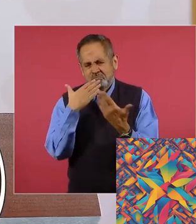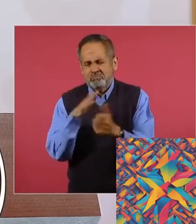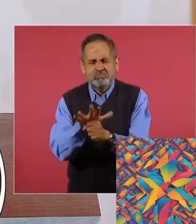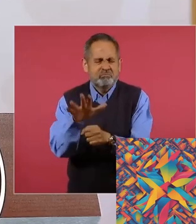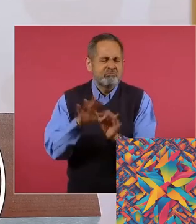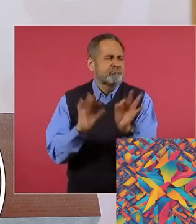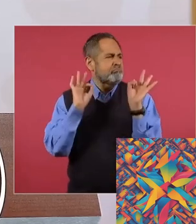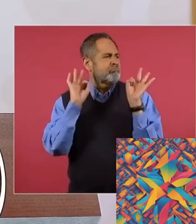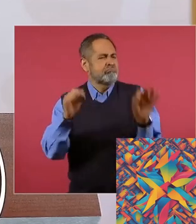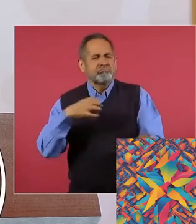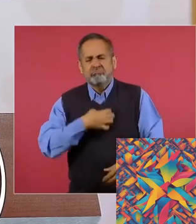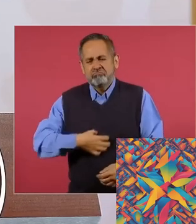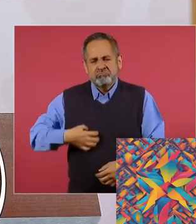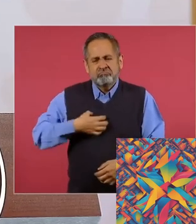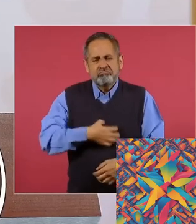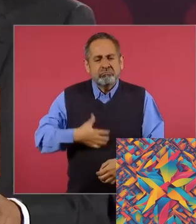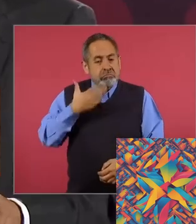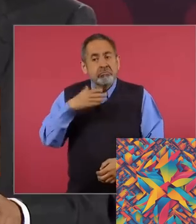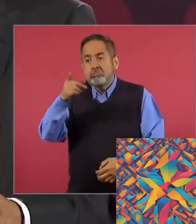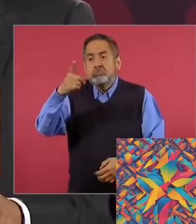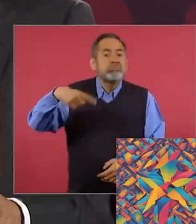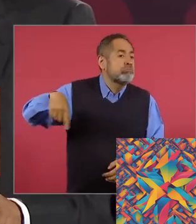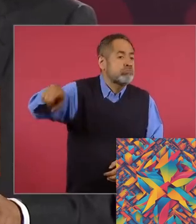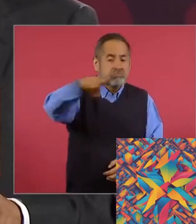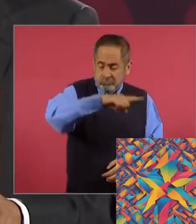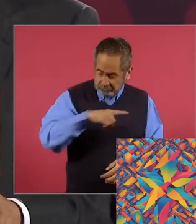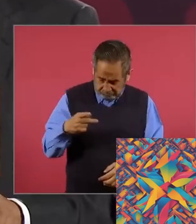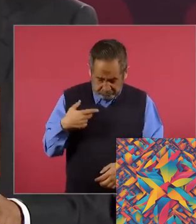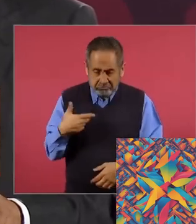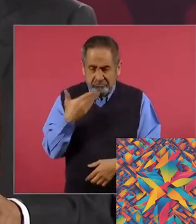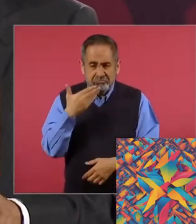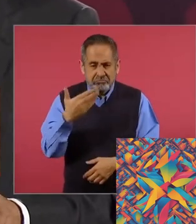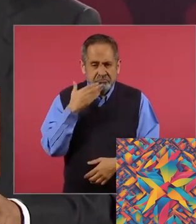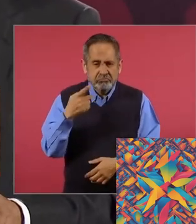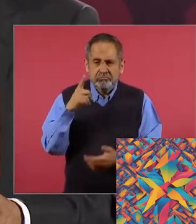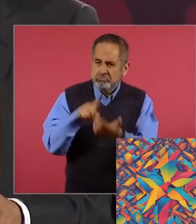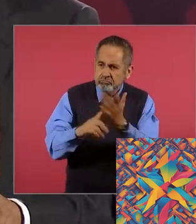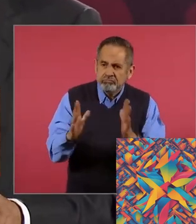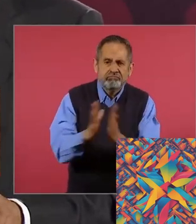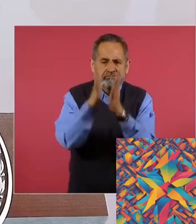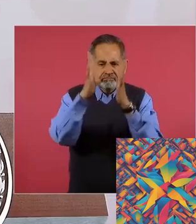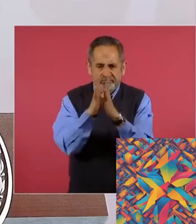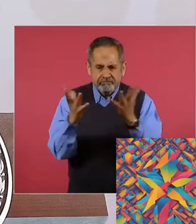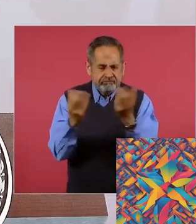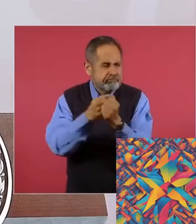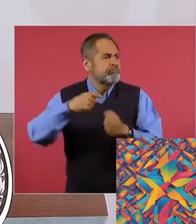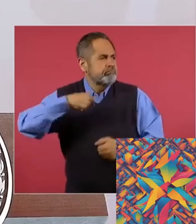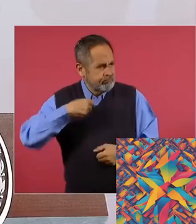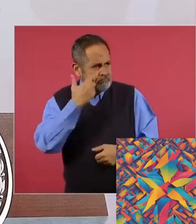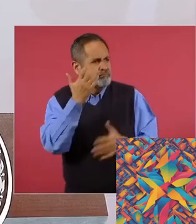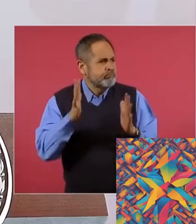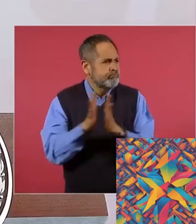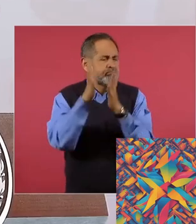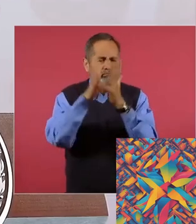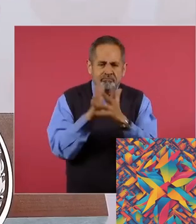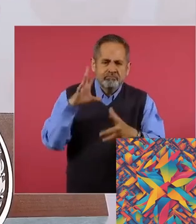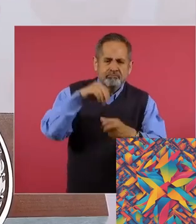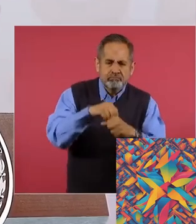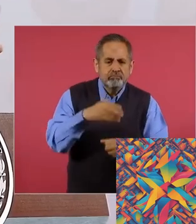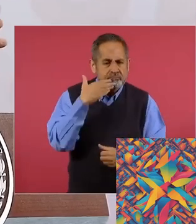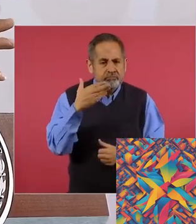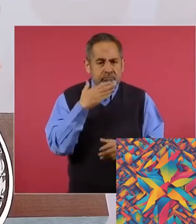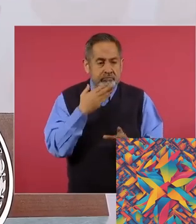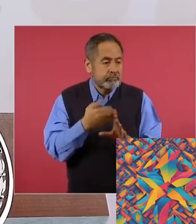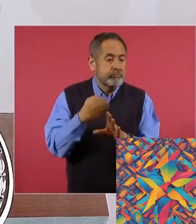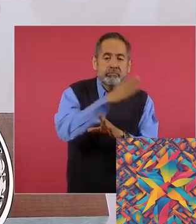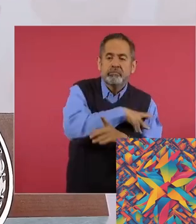del apoyo financiero de USAID a mexicanos contra la corrupción. Aquí hay una lección crucial: México debe ser autosuficiente en